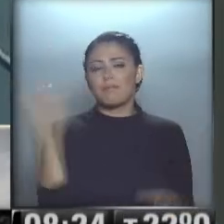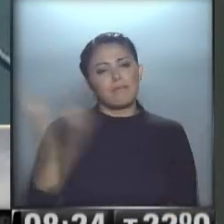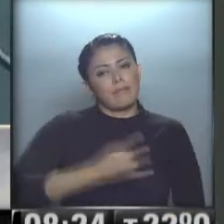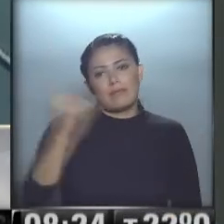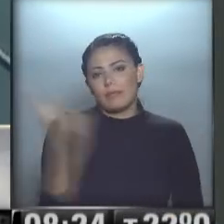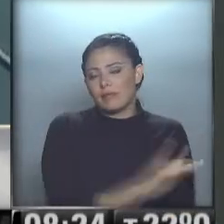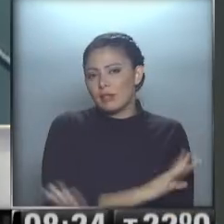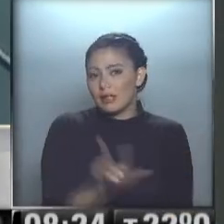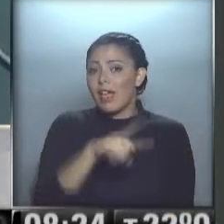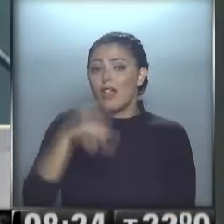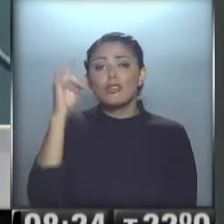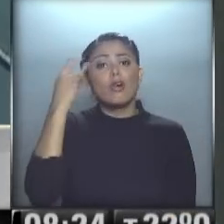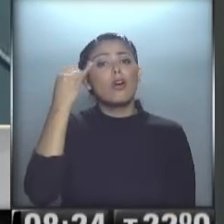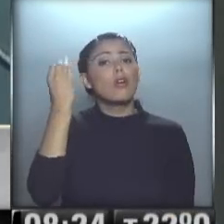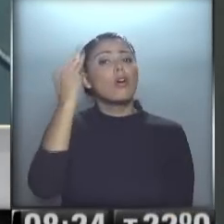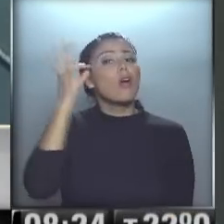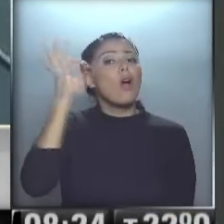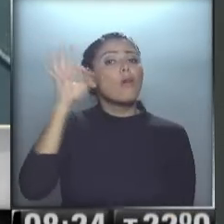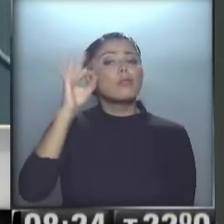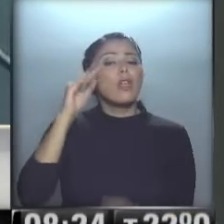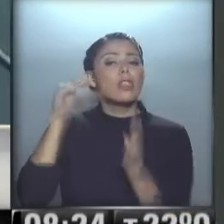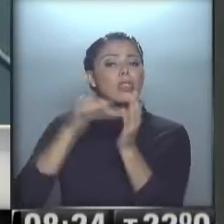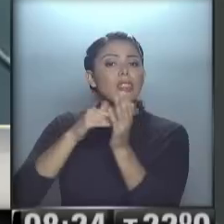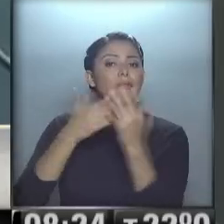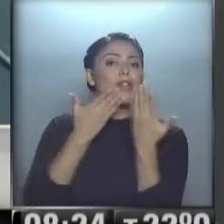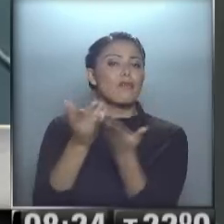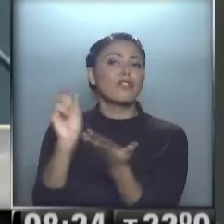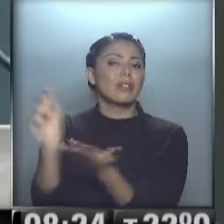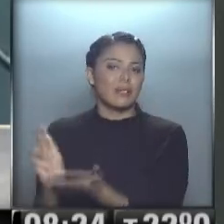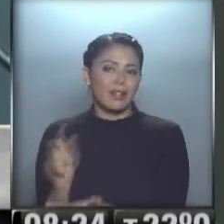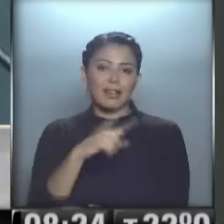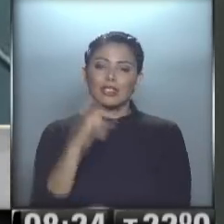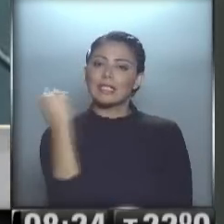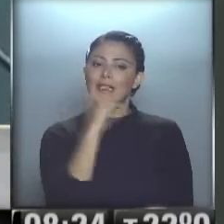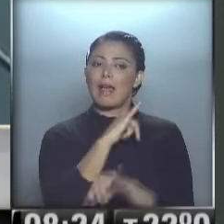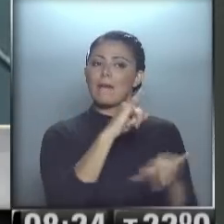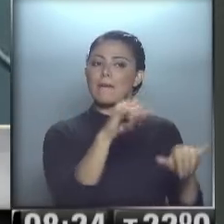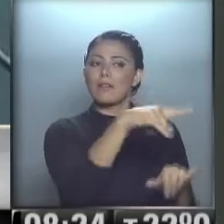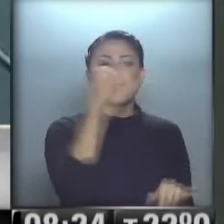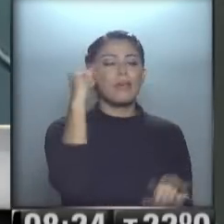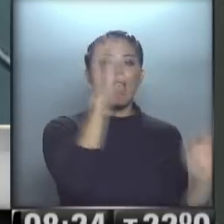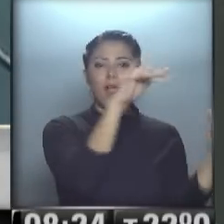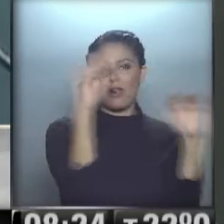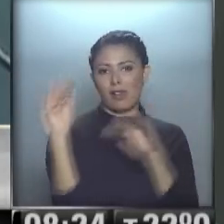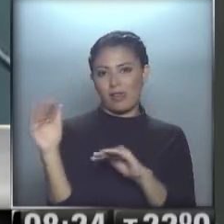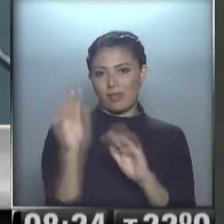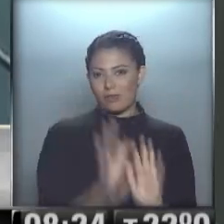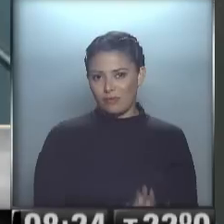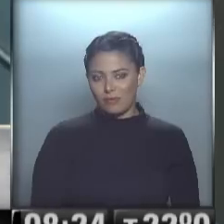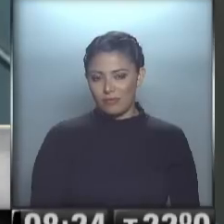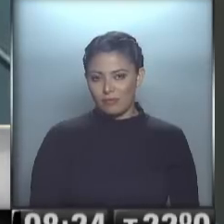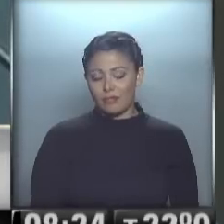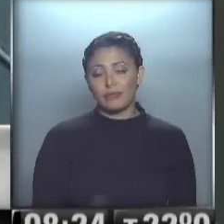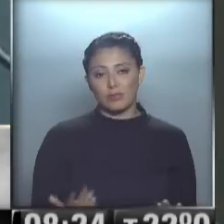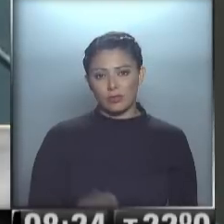absoluta emiten una opinión sesgada con el objetivo de generar opinión o cualquier expectativa determinada